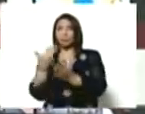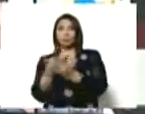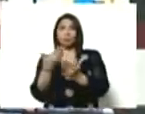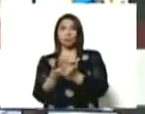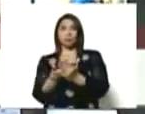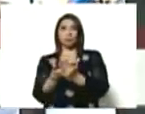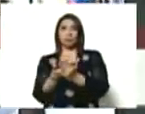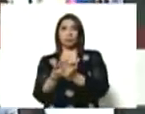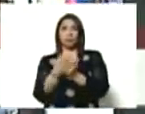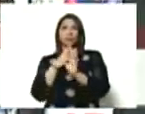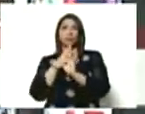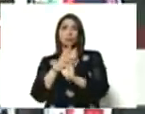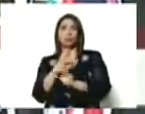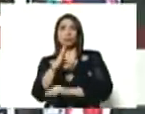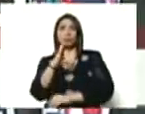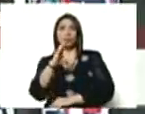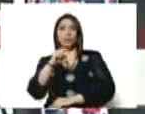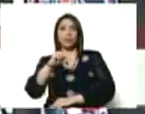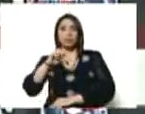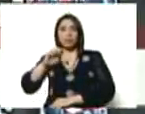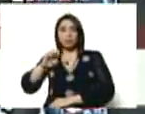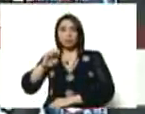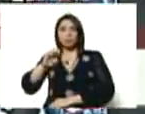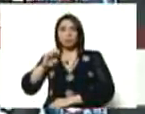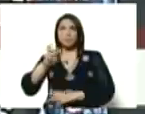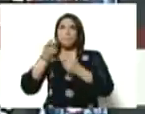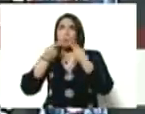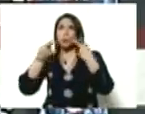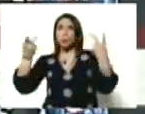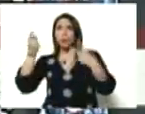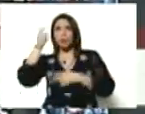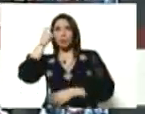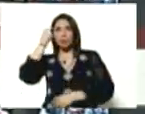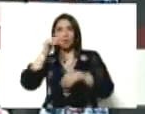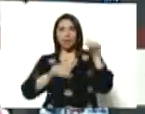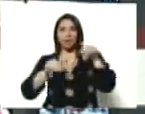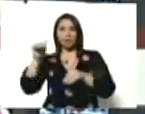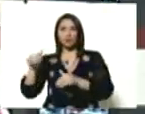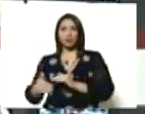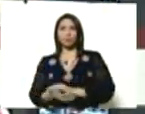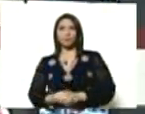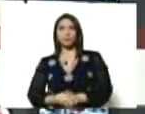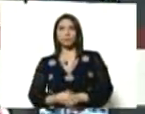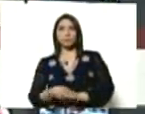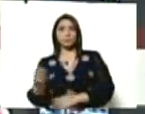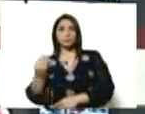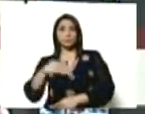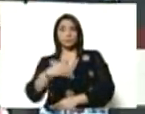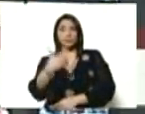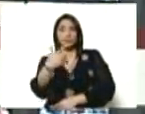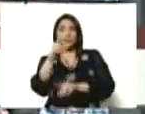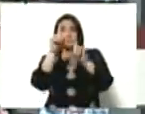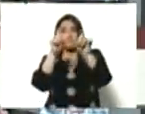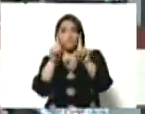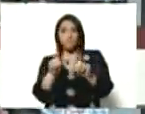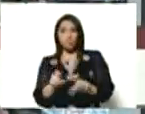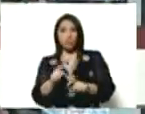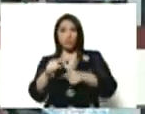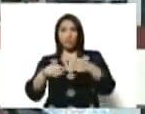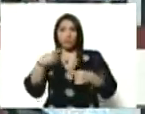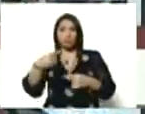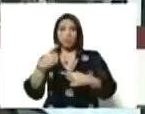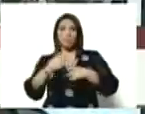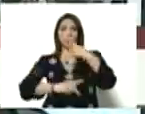los resultados que el Consejo Nacional Electoral publique el día de la elección. Además, se hacen tres auditorías posterior al